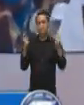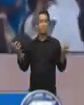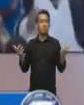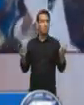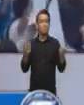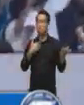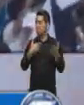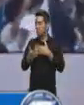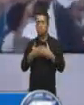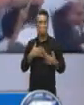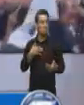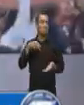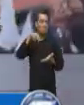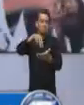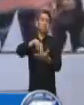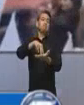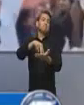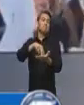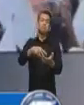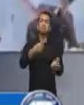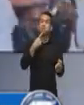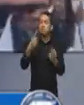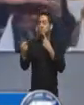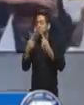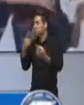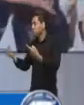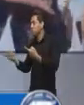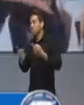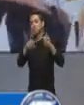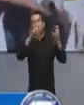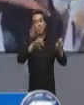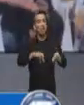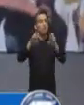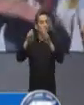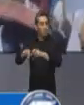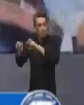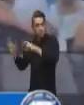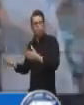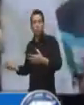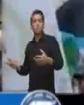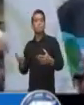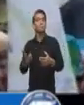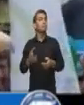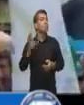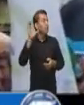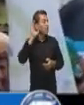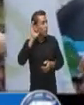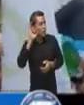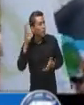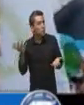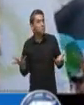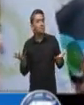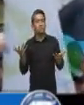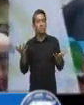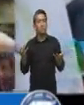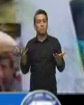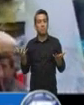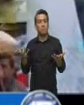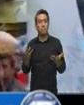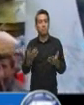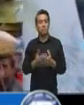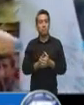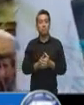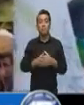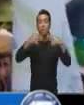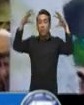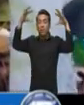no dejamos de hablar con la gente, no dejamos de escuchar, porque al final el agua lo que hace es que